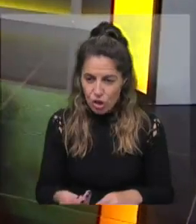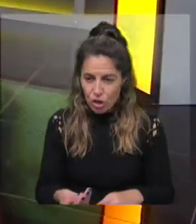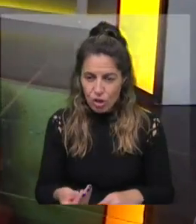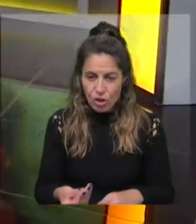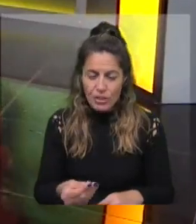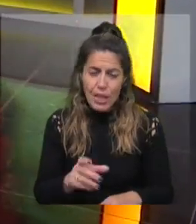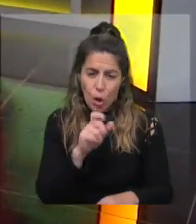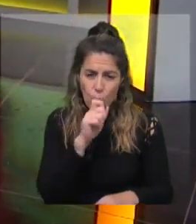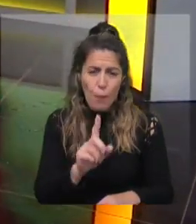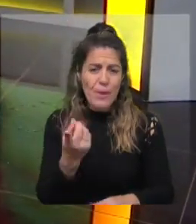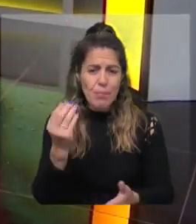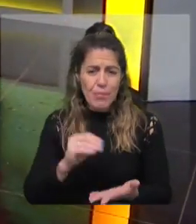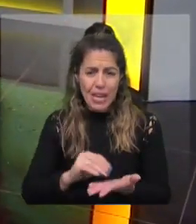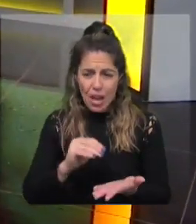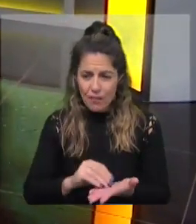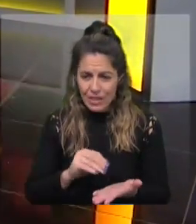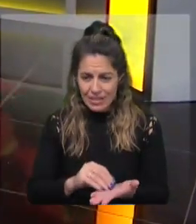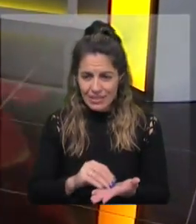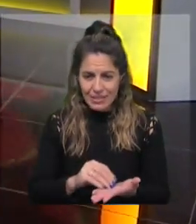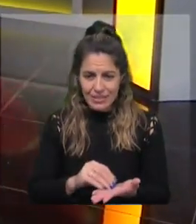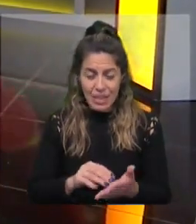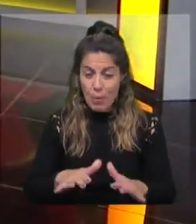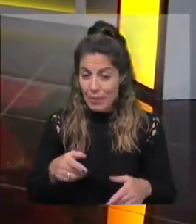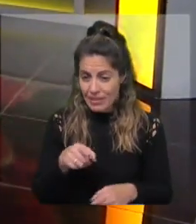juro que es la primera vez que me pasa!